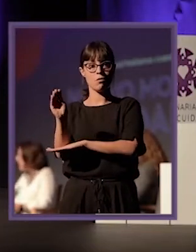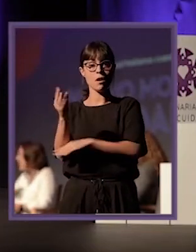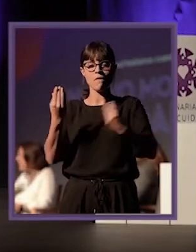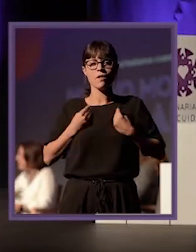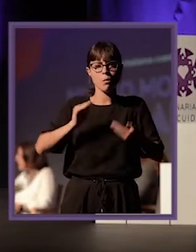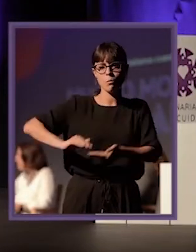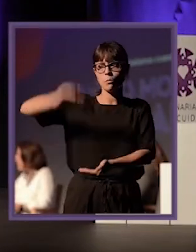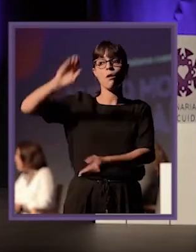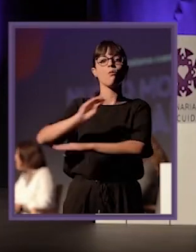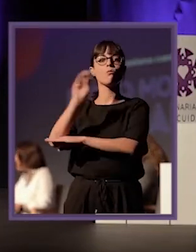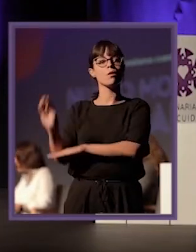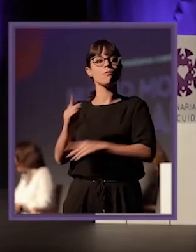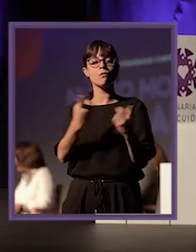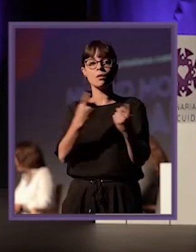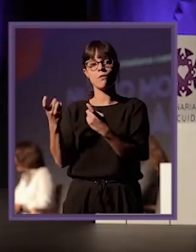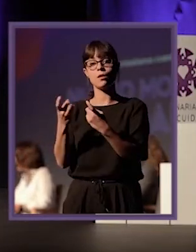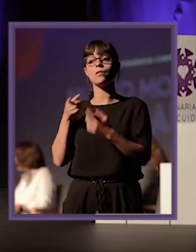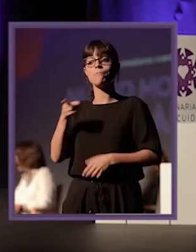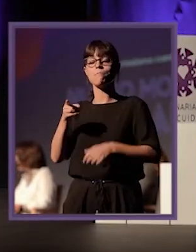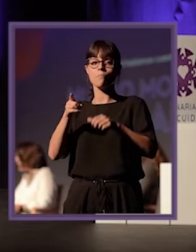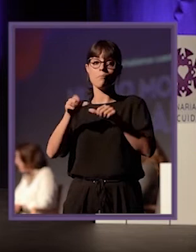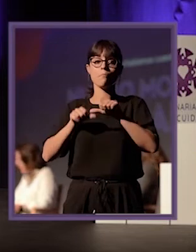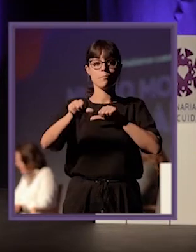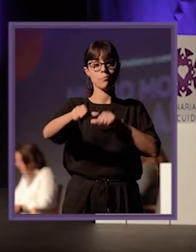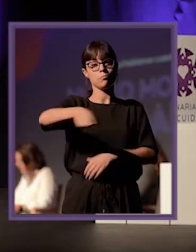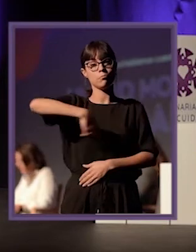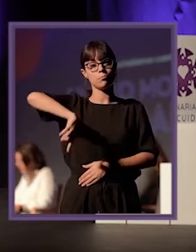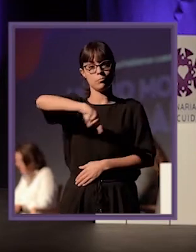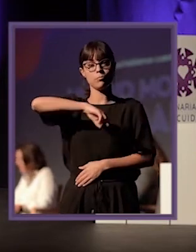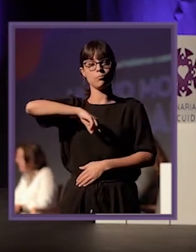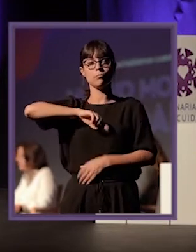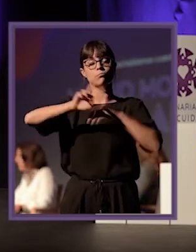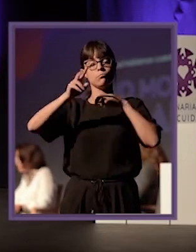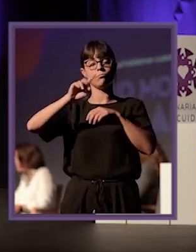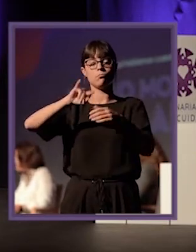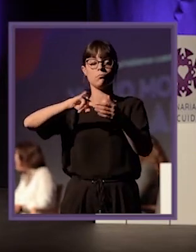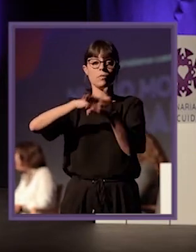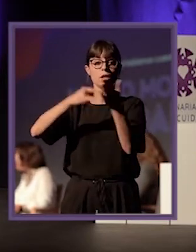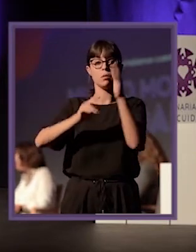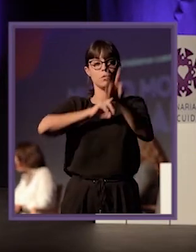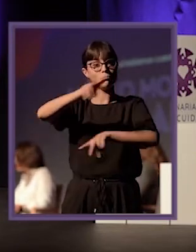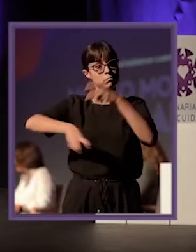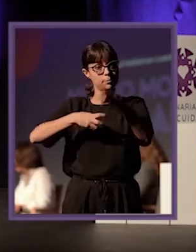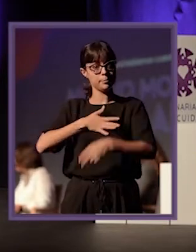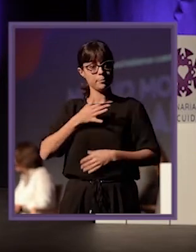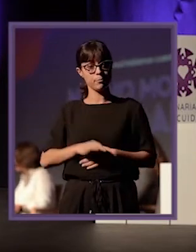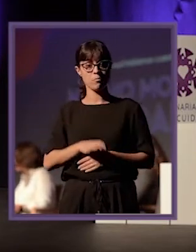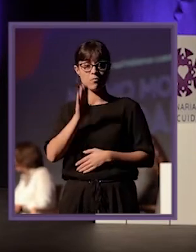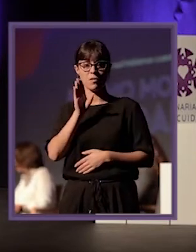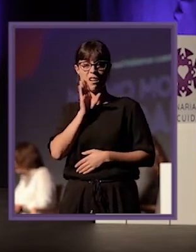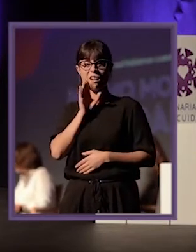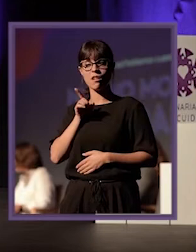Y en ese sentido seremos capaces de crear la economía alrededor que necesita. Como bien decía Noemí, es poner la vida en el